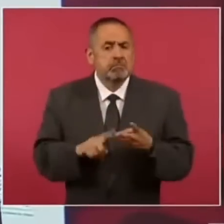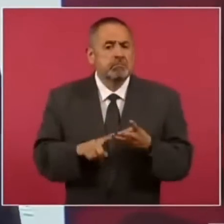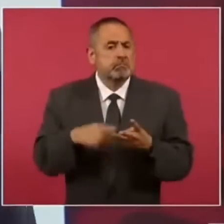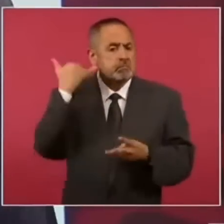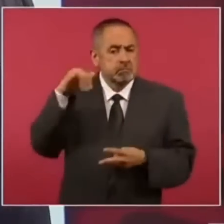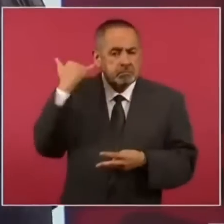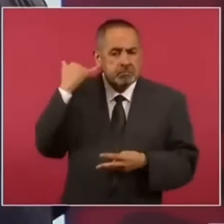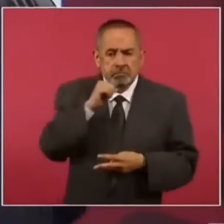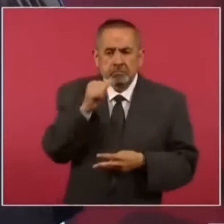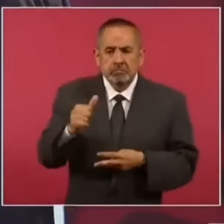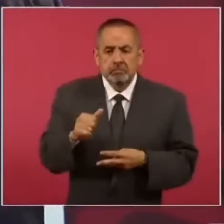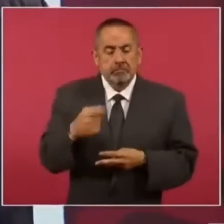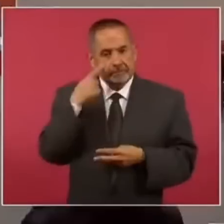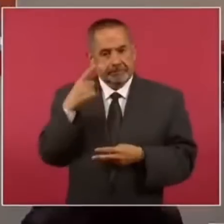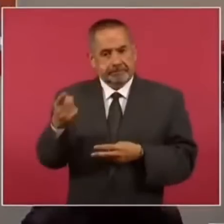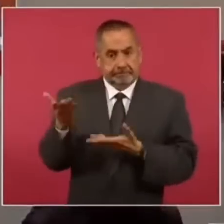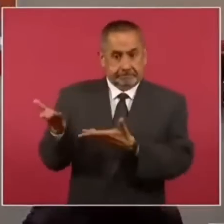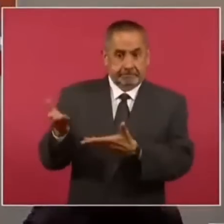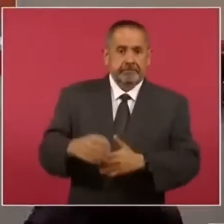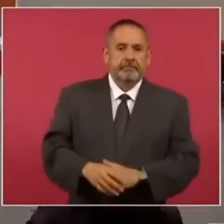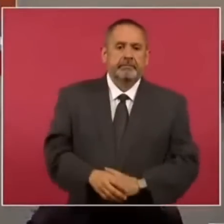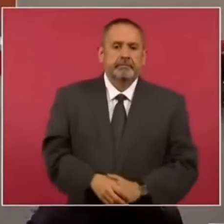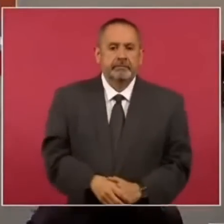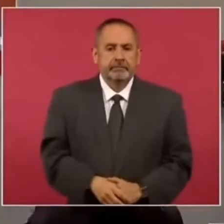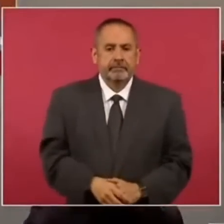tiene en Yucatán, y miren,